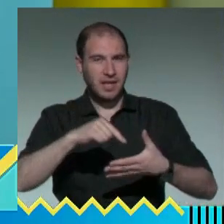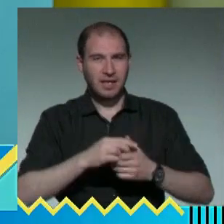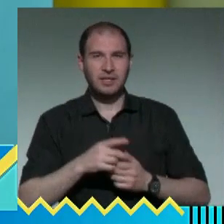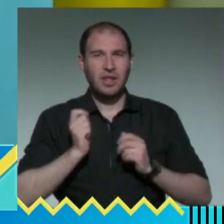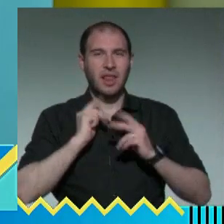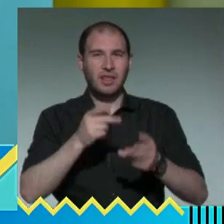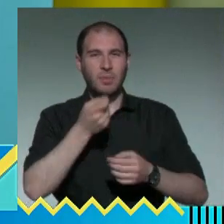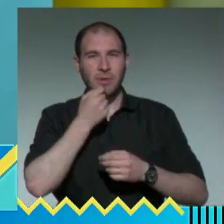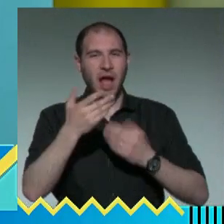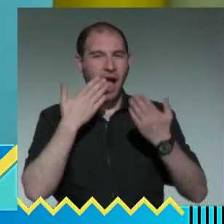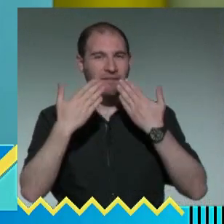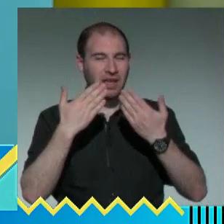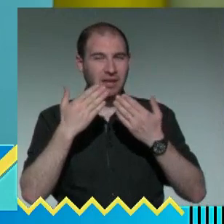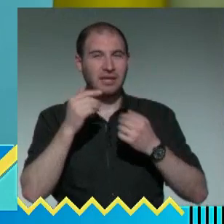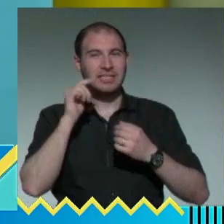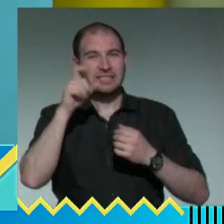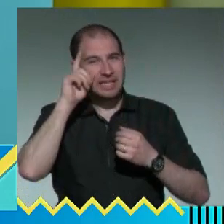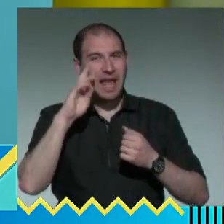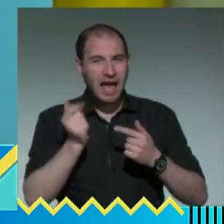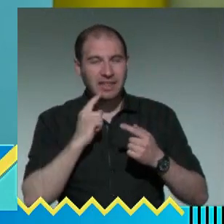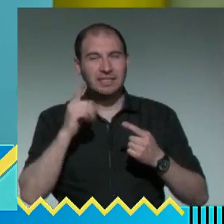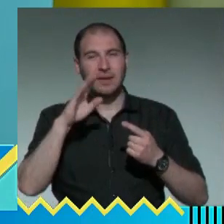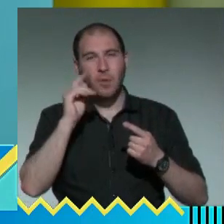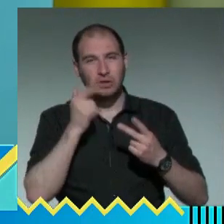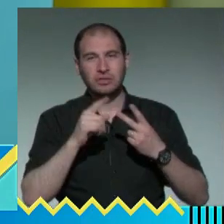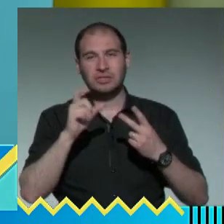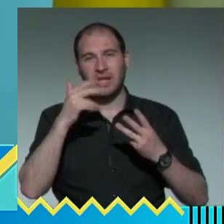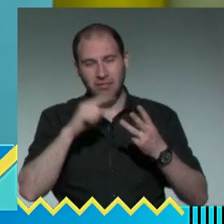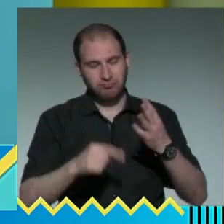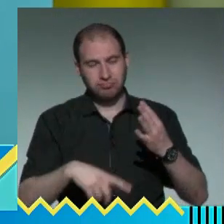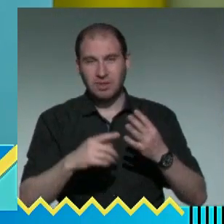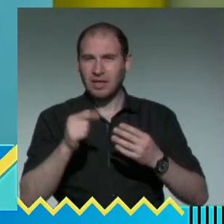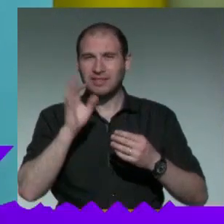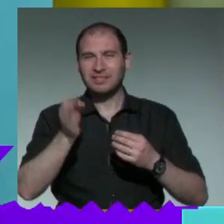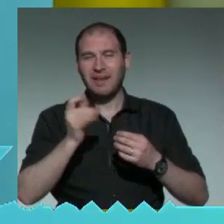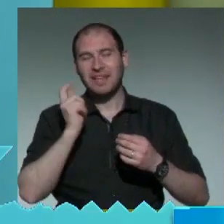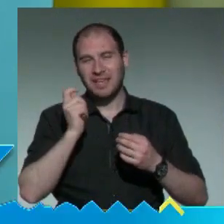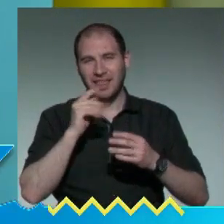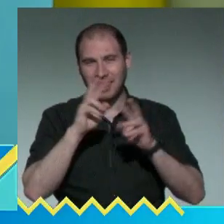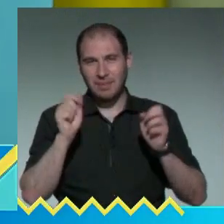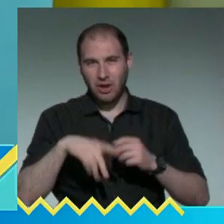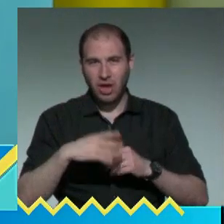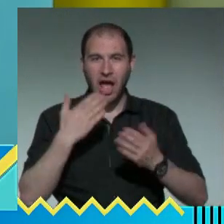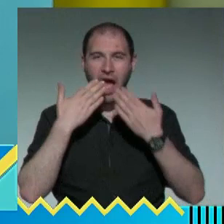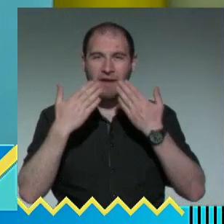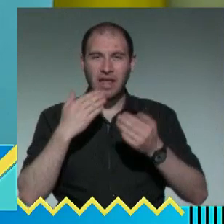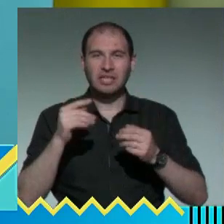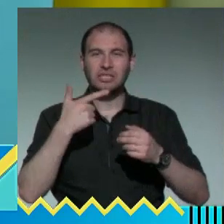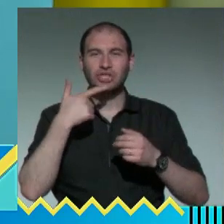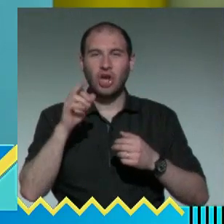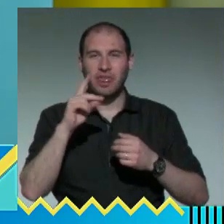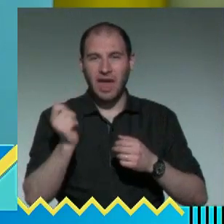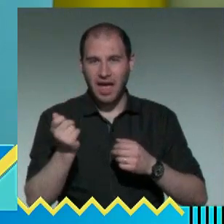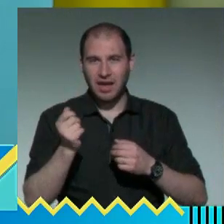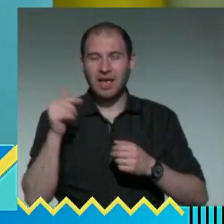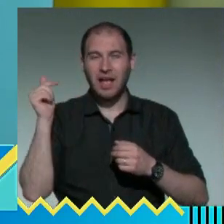yo les digo que vamos a hablar de Gustavo Cerati, Zeta Bosio y Charly Alberti, claramente ya saben de qué vamos a hablar. Vamos a hablar de Soda Stereo. Le